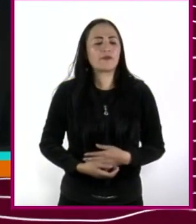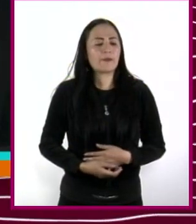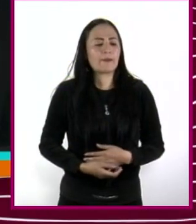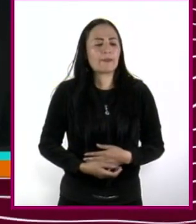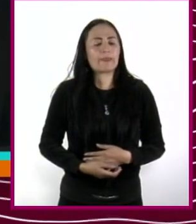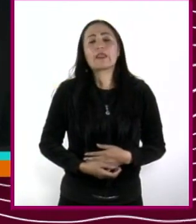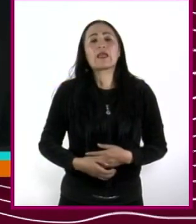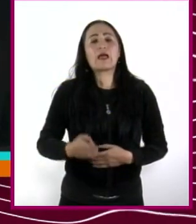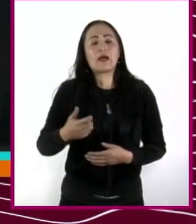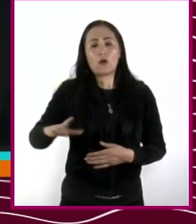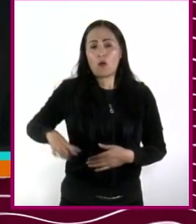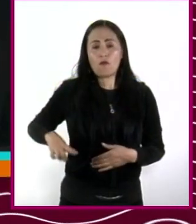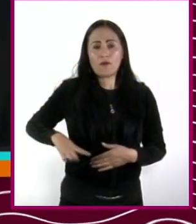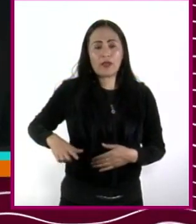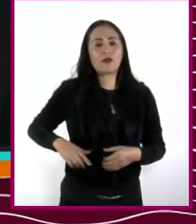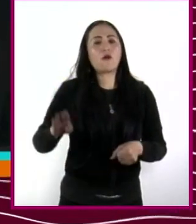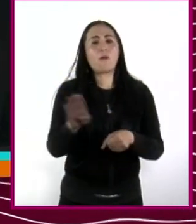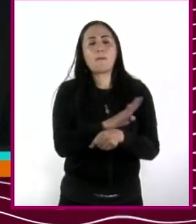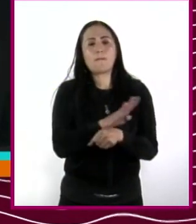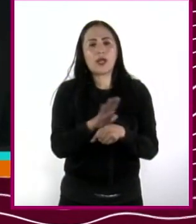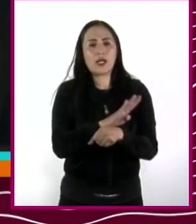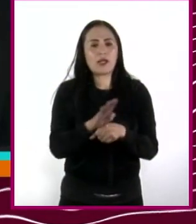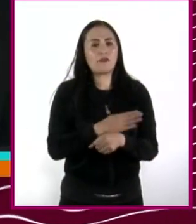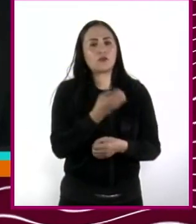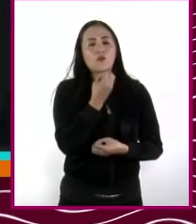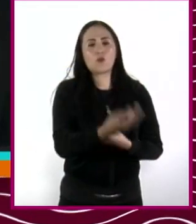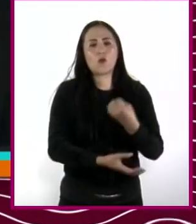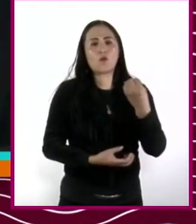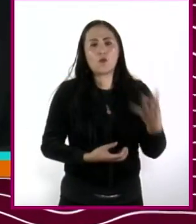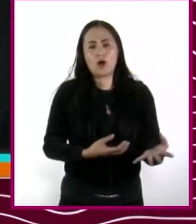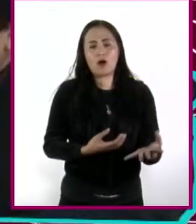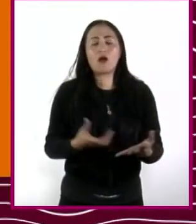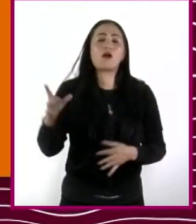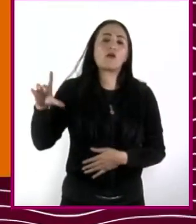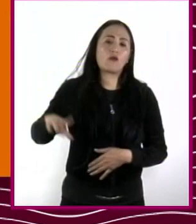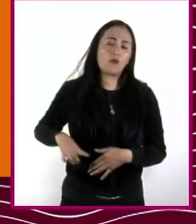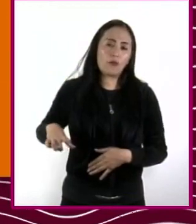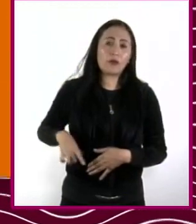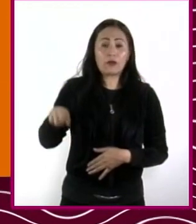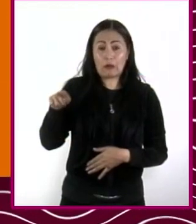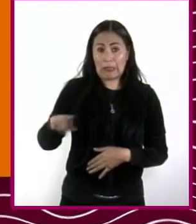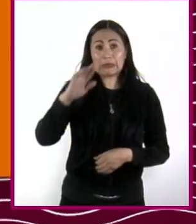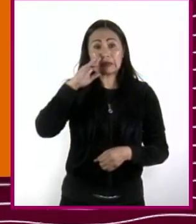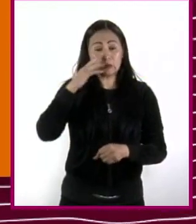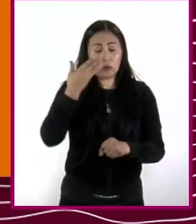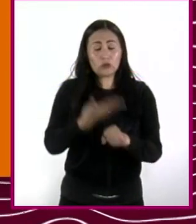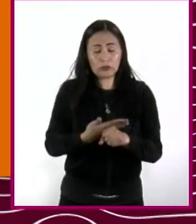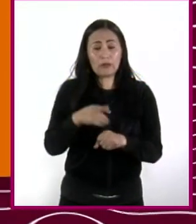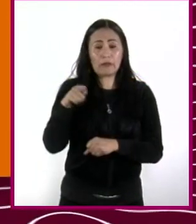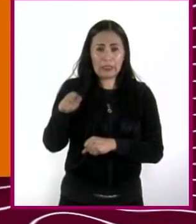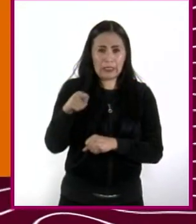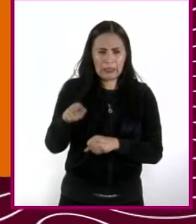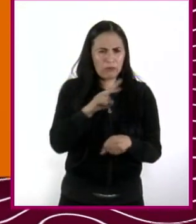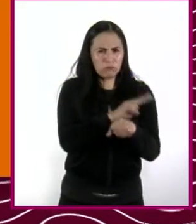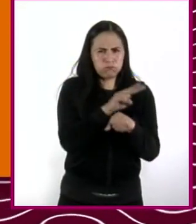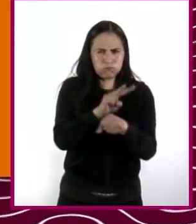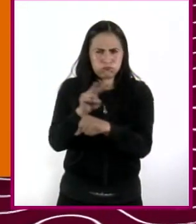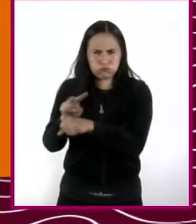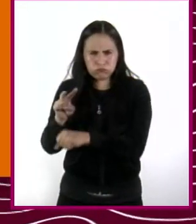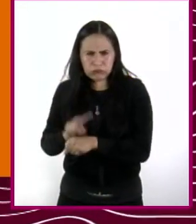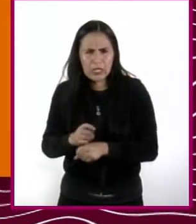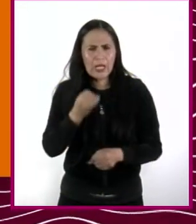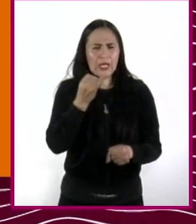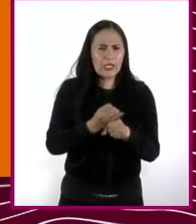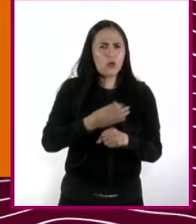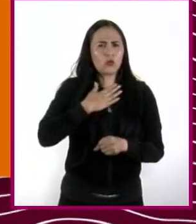Estado benefactor, ya que el gobierno sería responsable de evitar la arbitrariedad y la injusticia propiciada